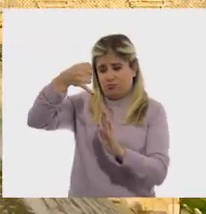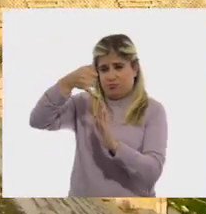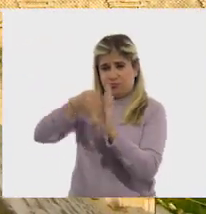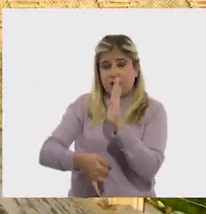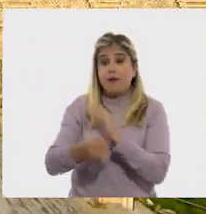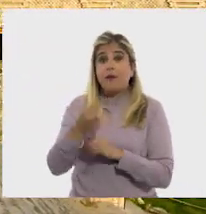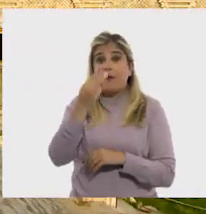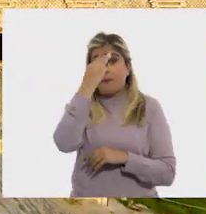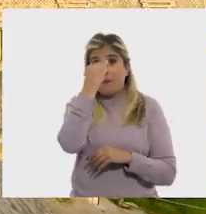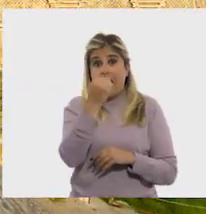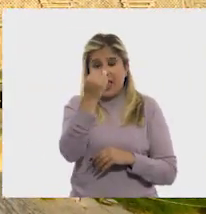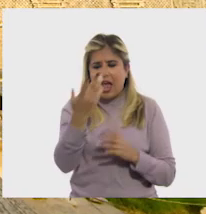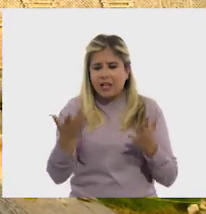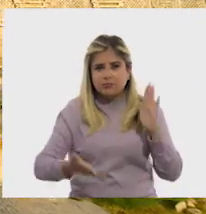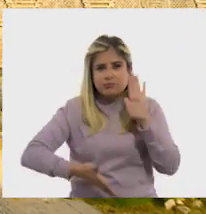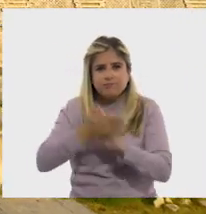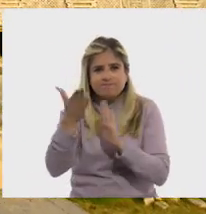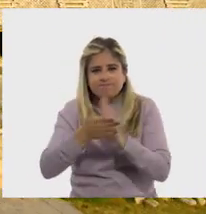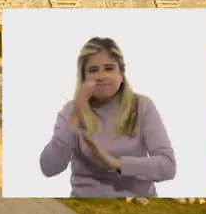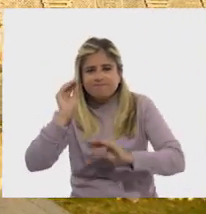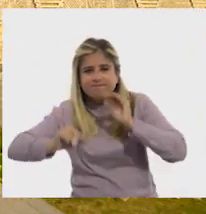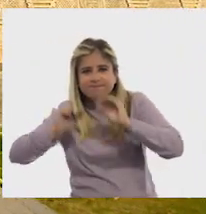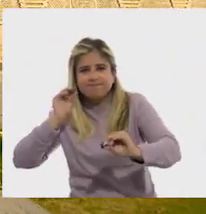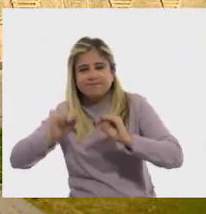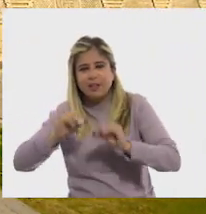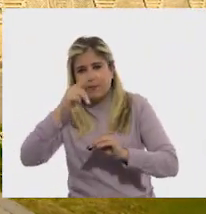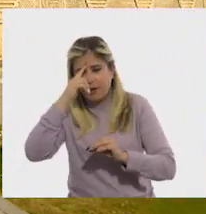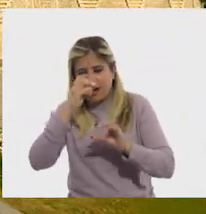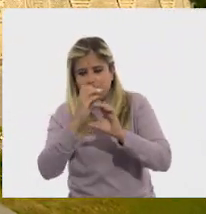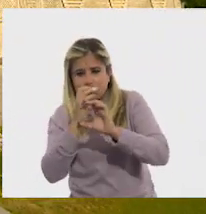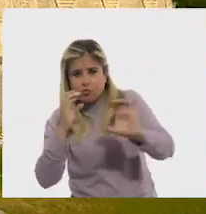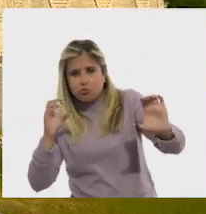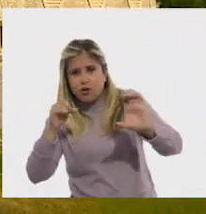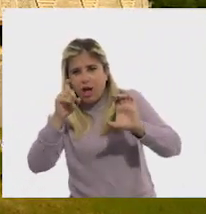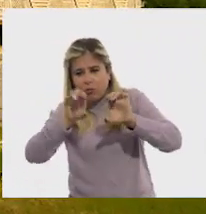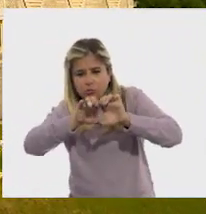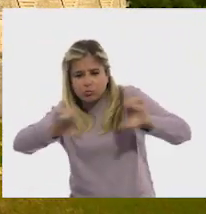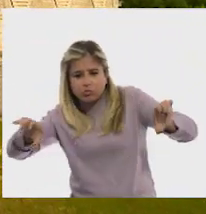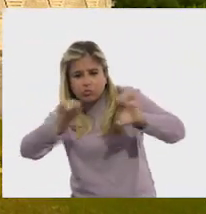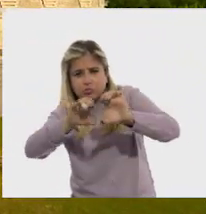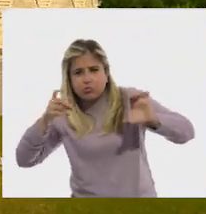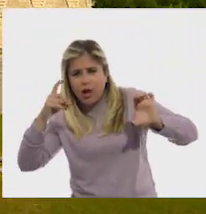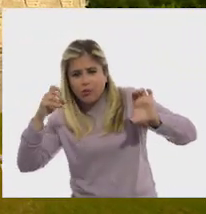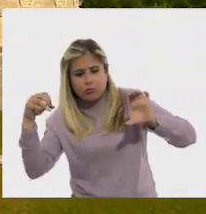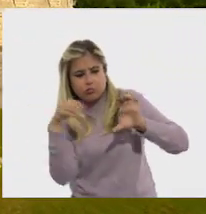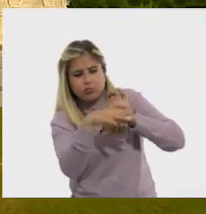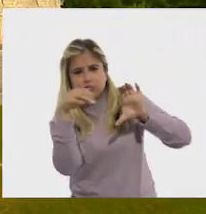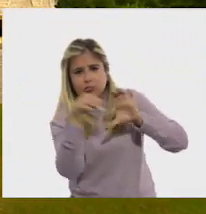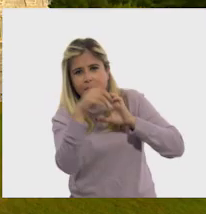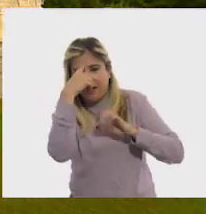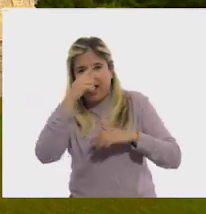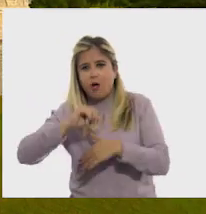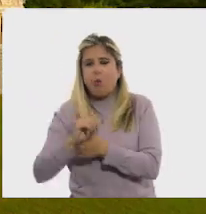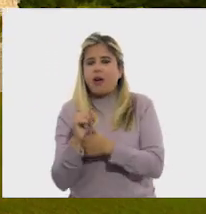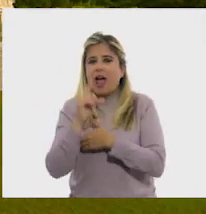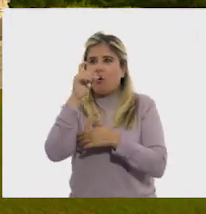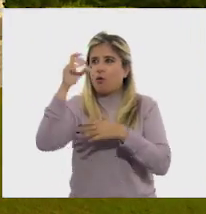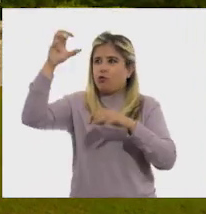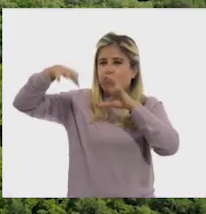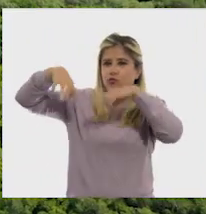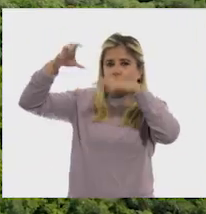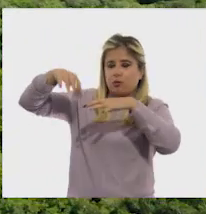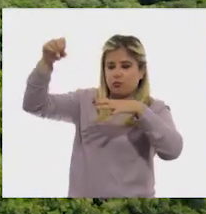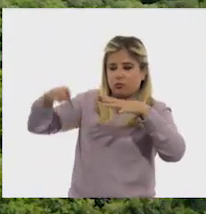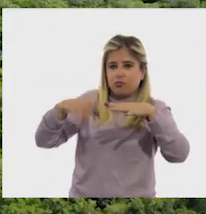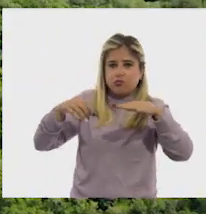mayas construyeron unos sistemas hidráulicos complejos para poder almacenar el agua de lluvia. Y